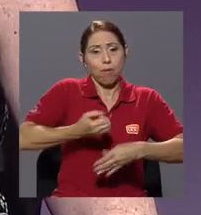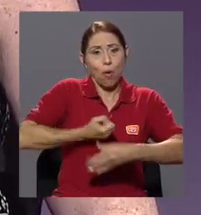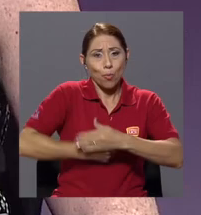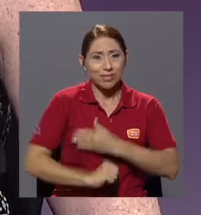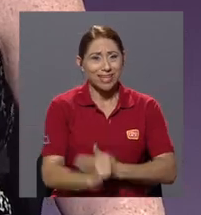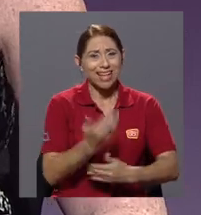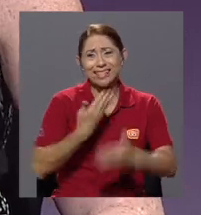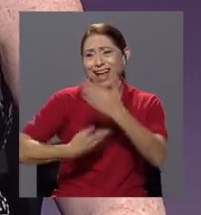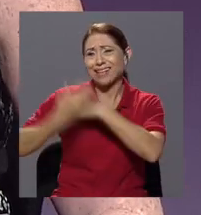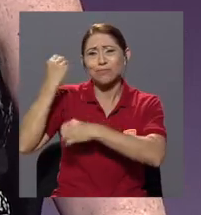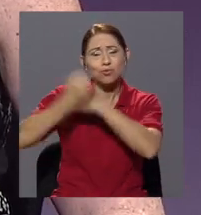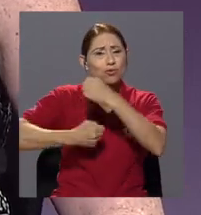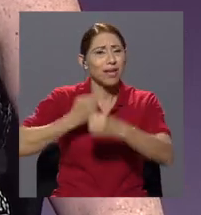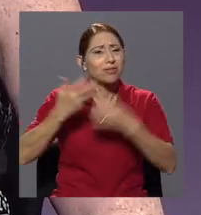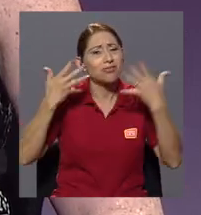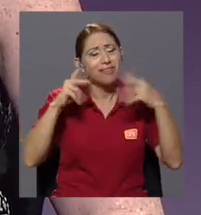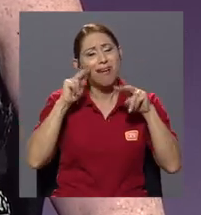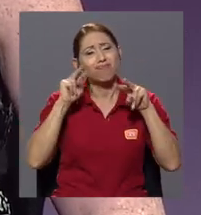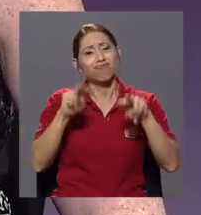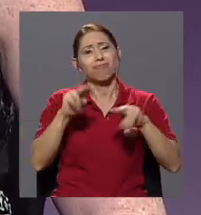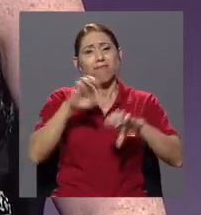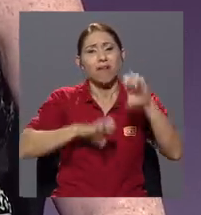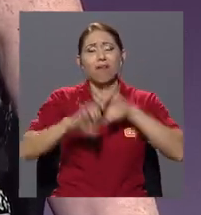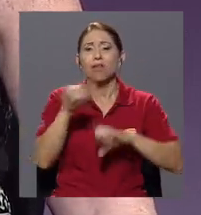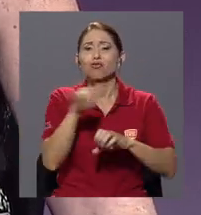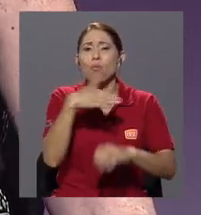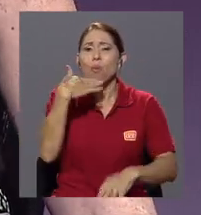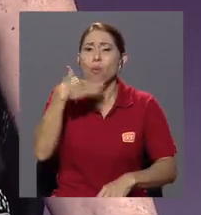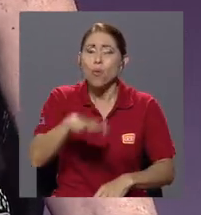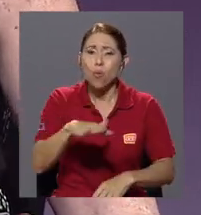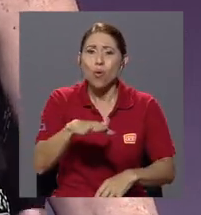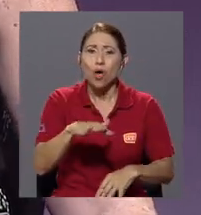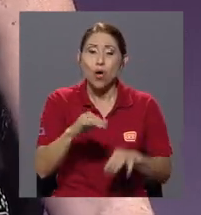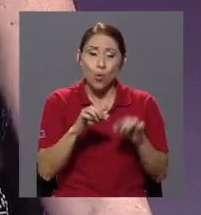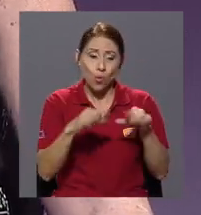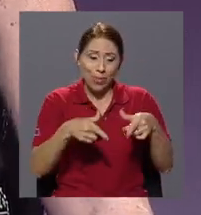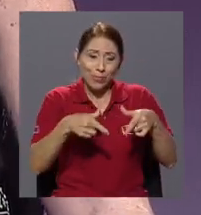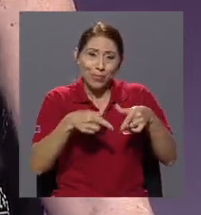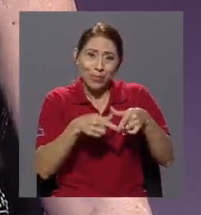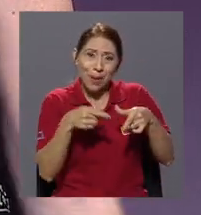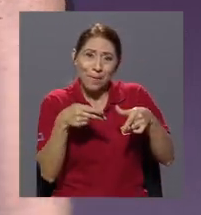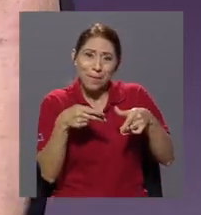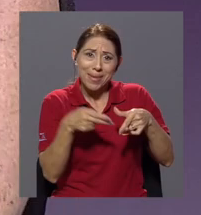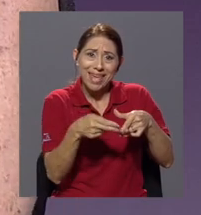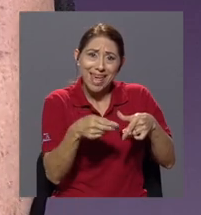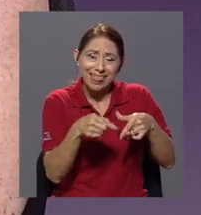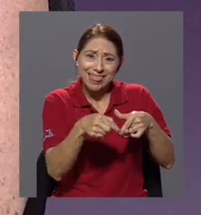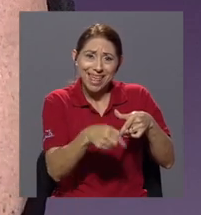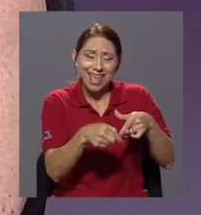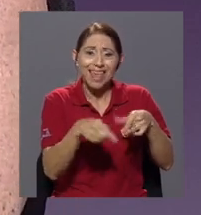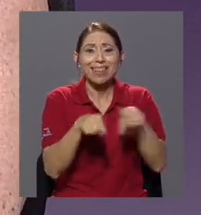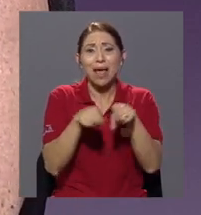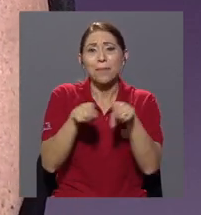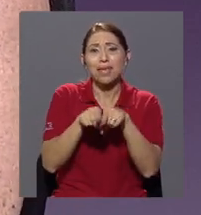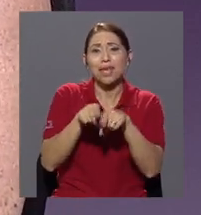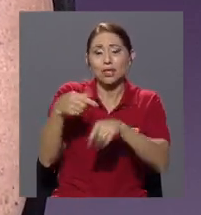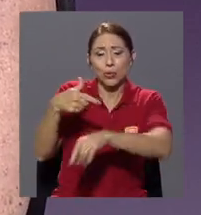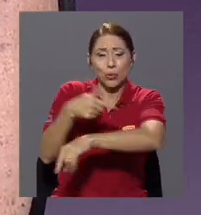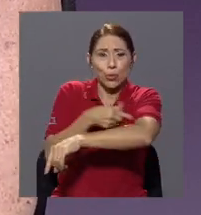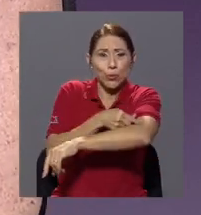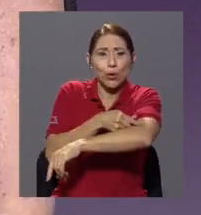décadas estaban ya evaluados como dañinos el famoso piquete el suero de rutina del